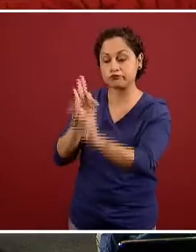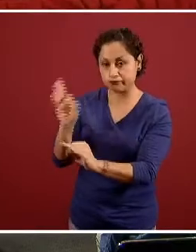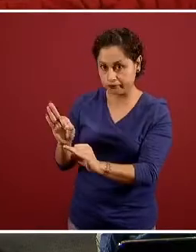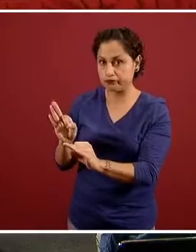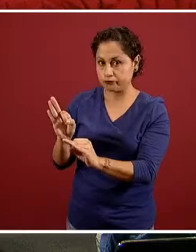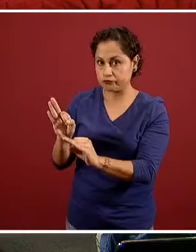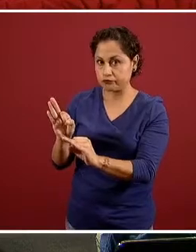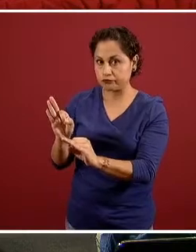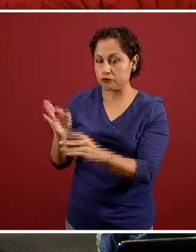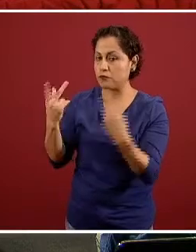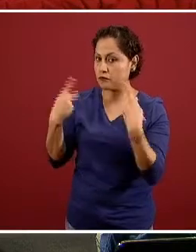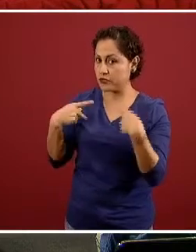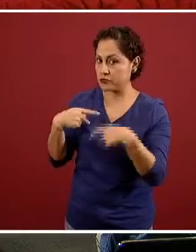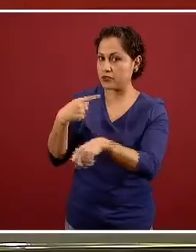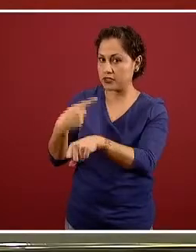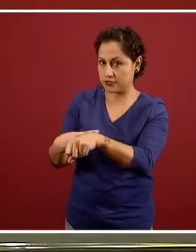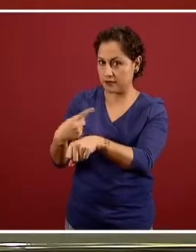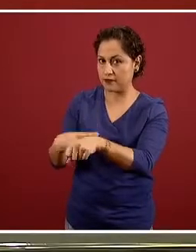a los pacientes con